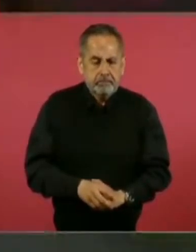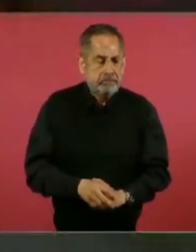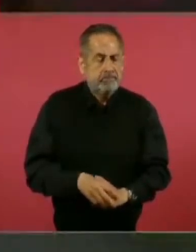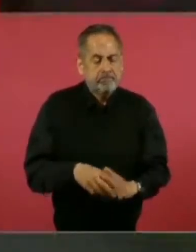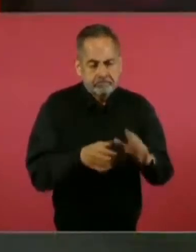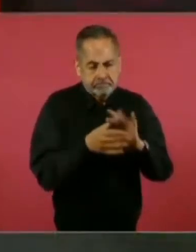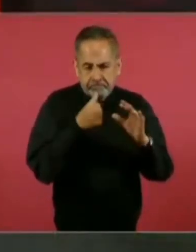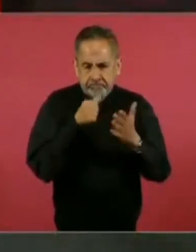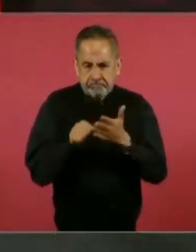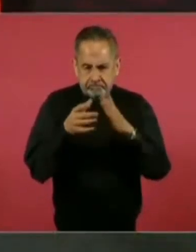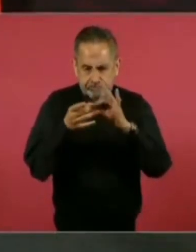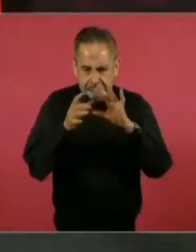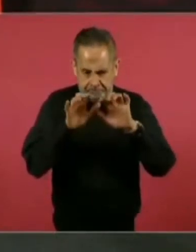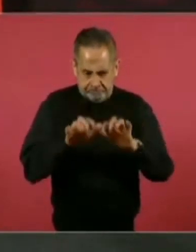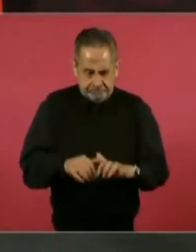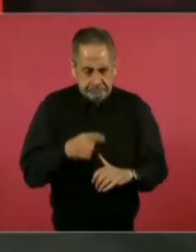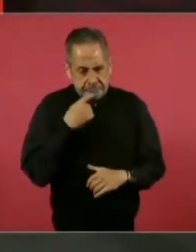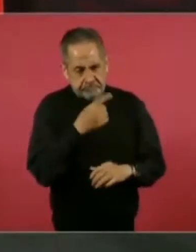desaparecidos